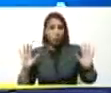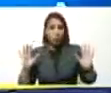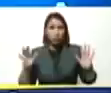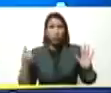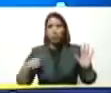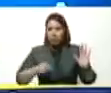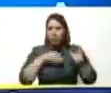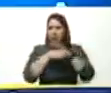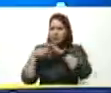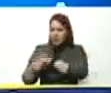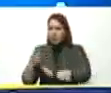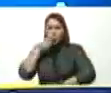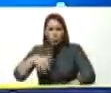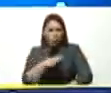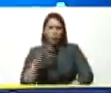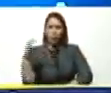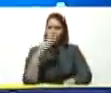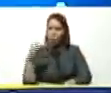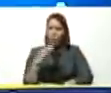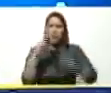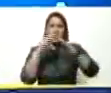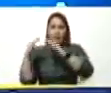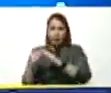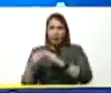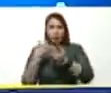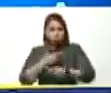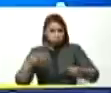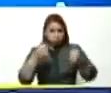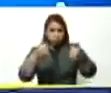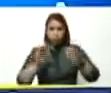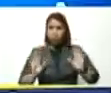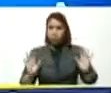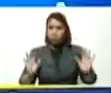¿Tiene acceso el pueblo de Colombia a una vivienda digna?